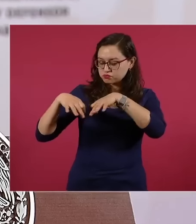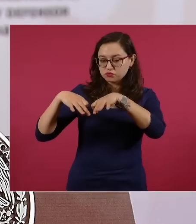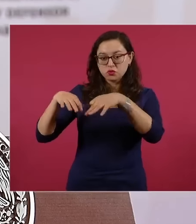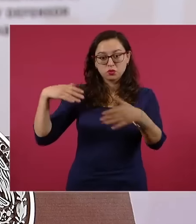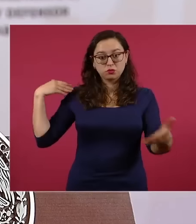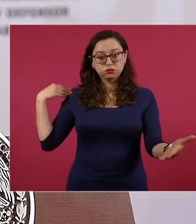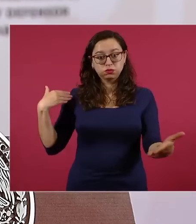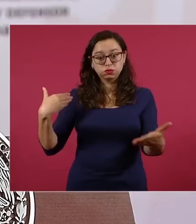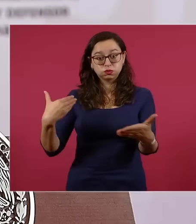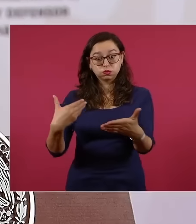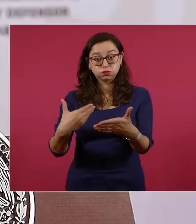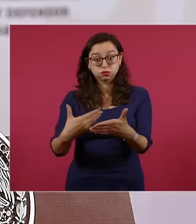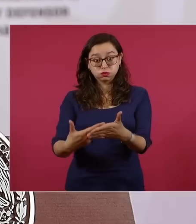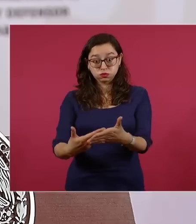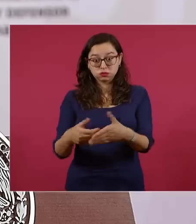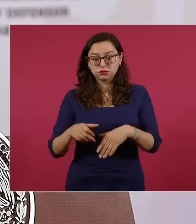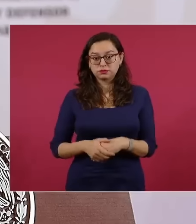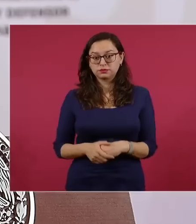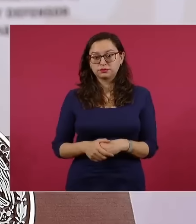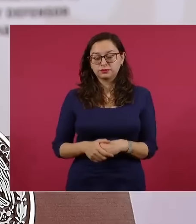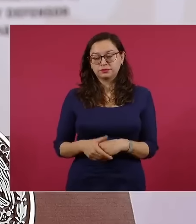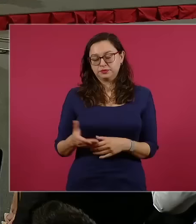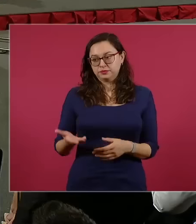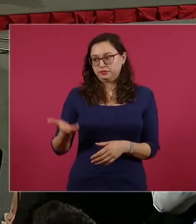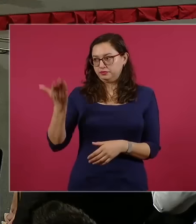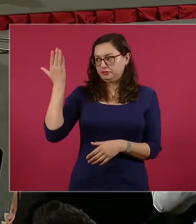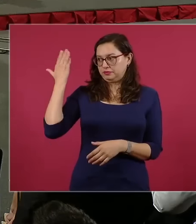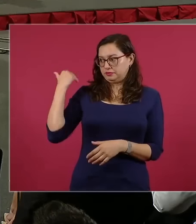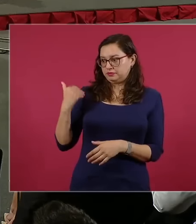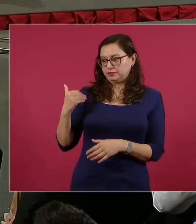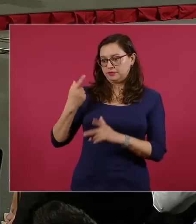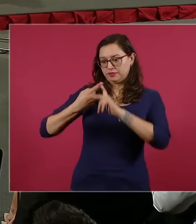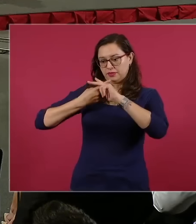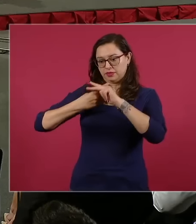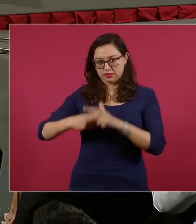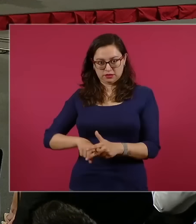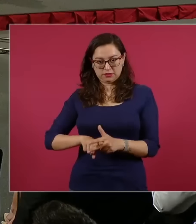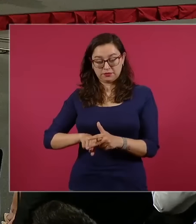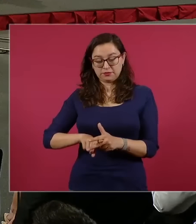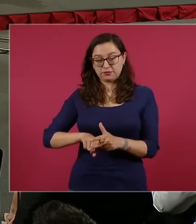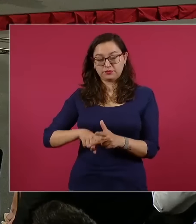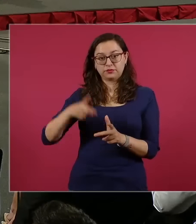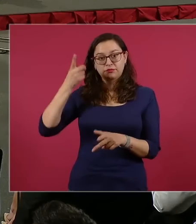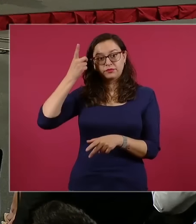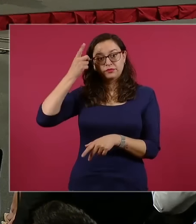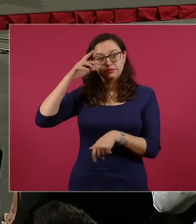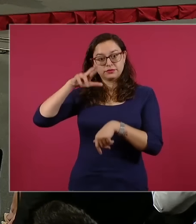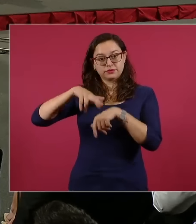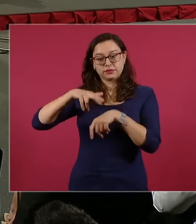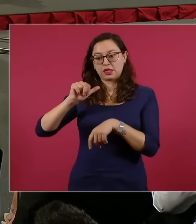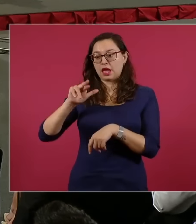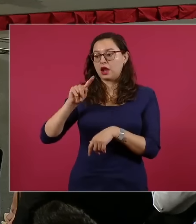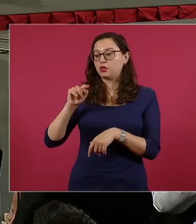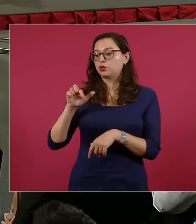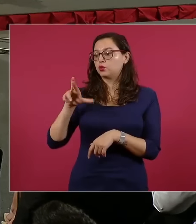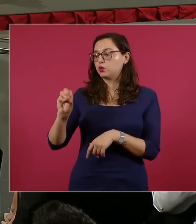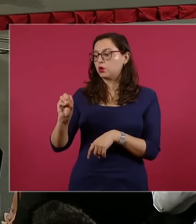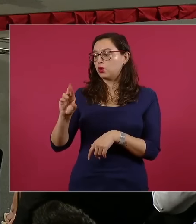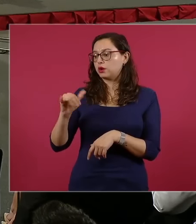tiempo, primero con la firma del convenio de colaboración que tuvimos el gusto de firmar con el doctor Arturo Reyes, y pues ver el